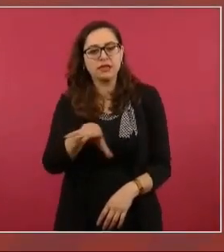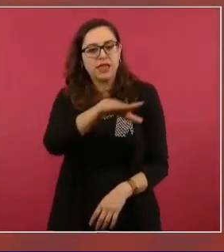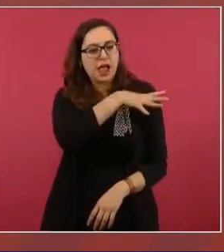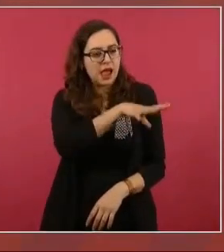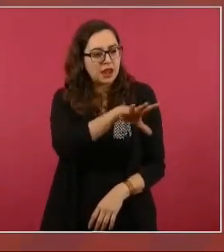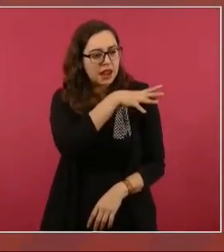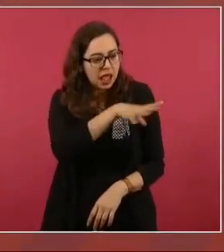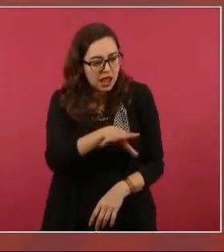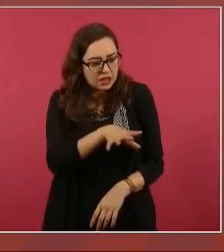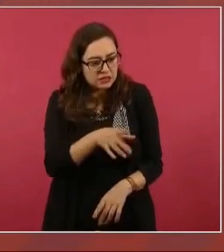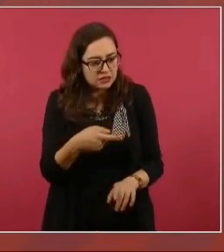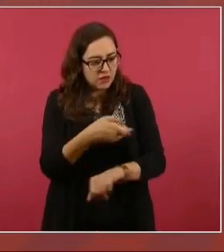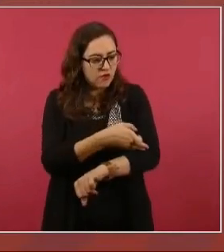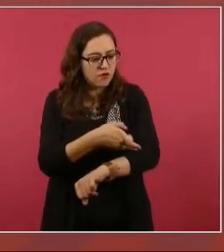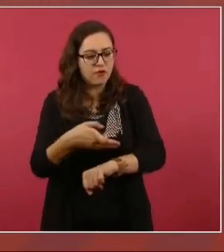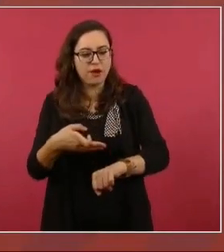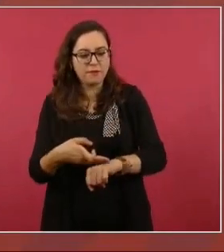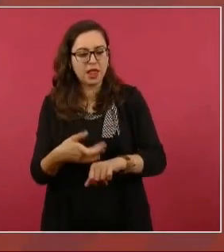todos